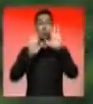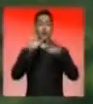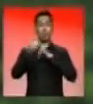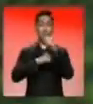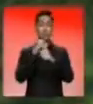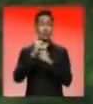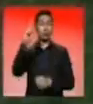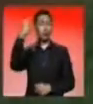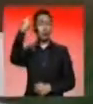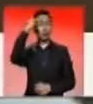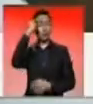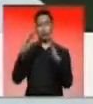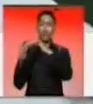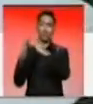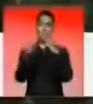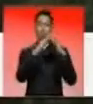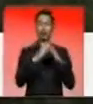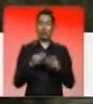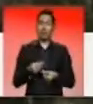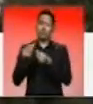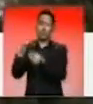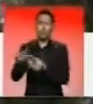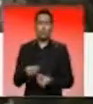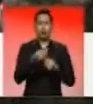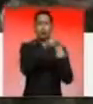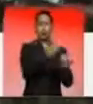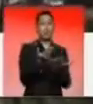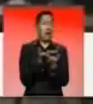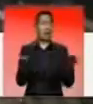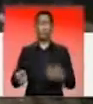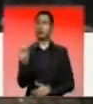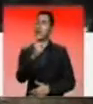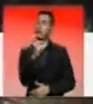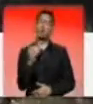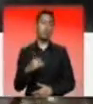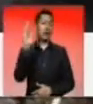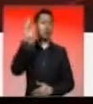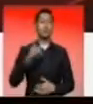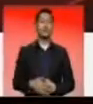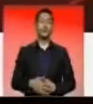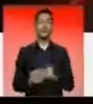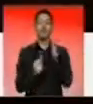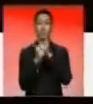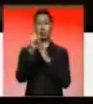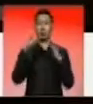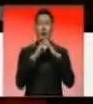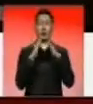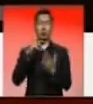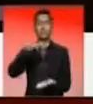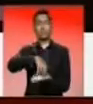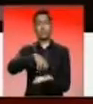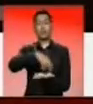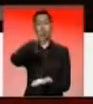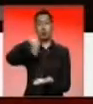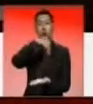gobierno, miles de casas han sido entregadas a quienes más lo han necesitado. Según el Mitubi, en la provincia de Manabí, tras la catástrofe natural